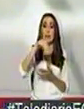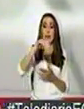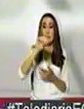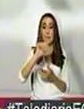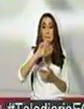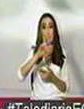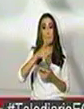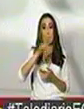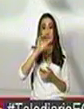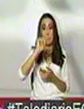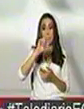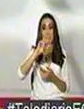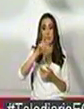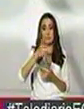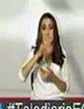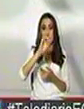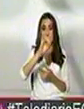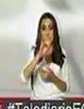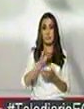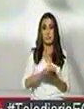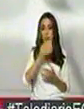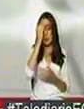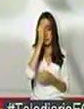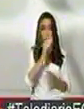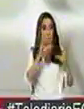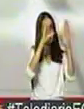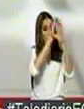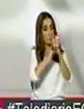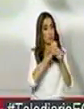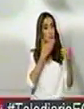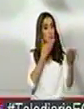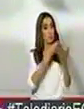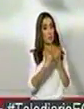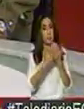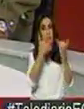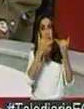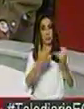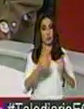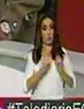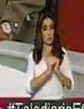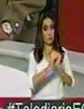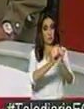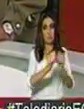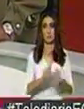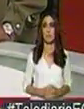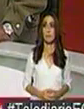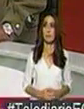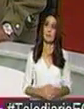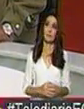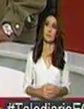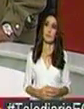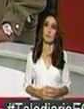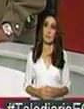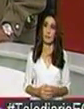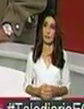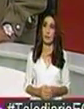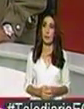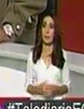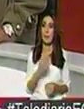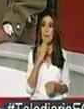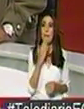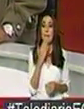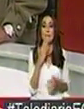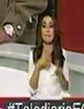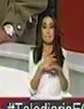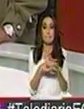Mejía de la provincia de Pichincha. Buenas noches, señor Tipán, gracias por acompañarnos aquí en Telediario. Bueno, ¿cómo se concreta y cómo se llega